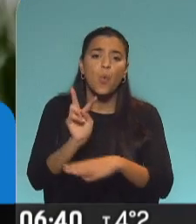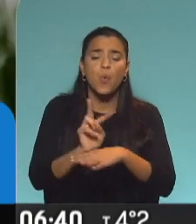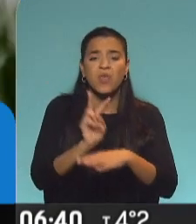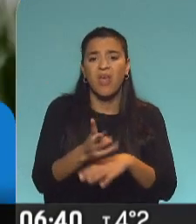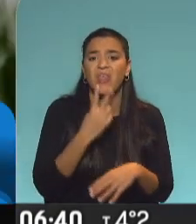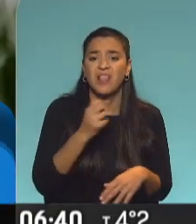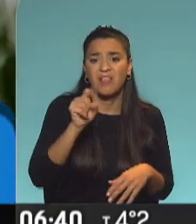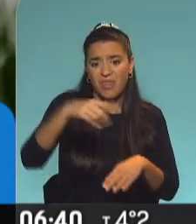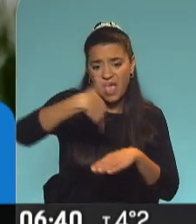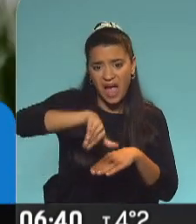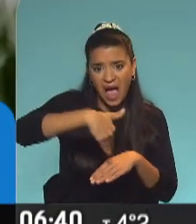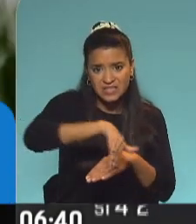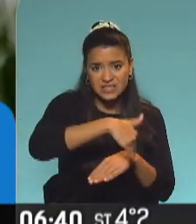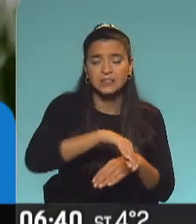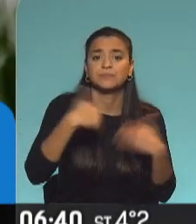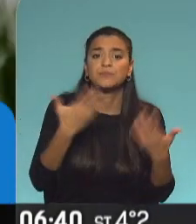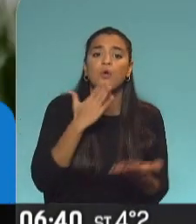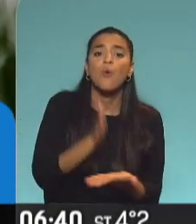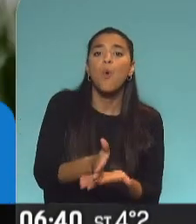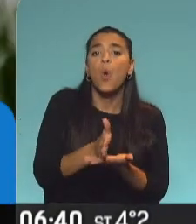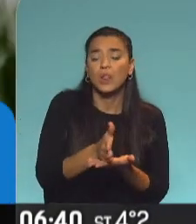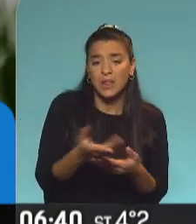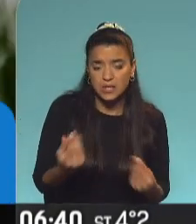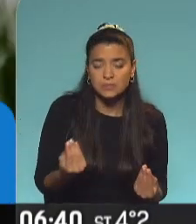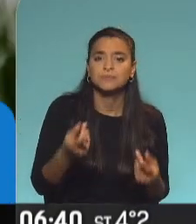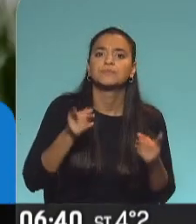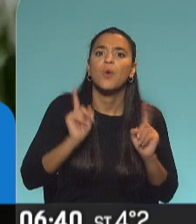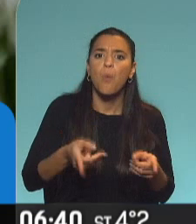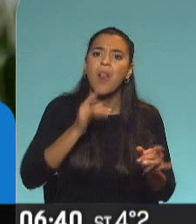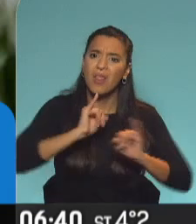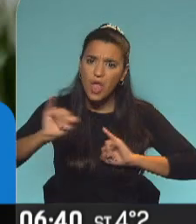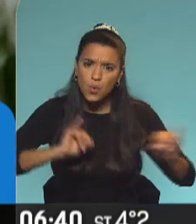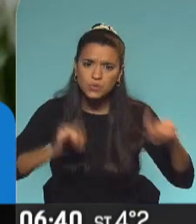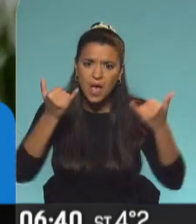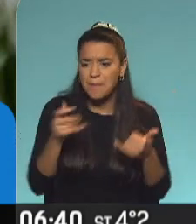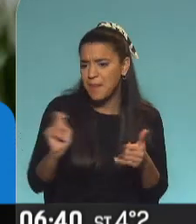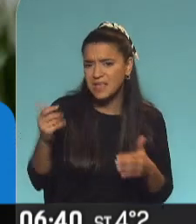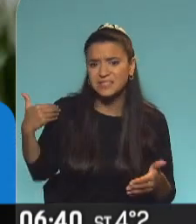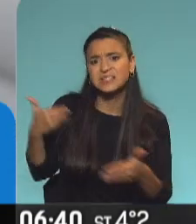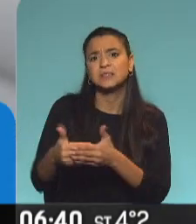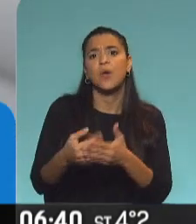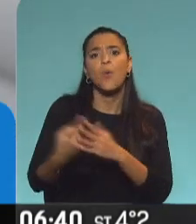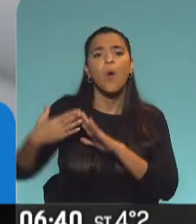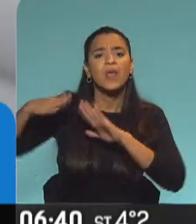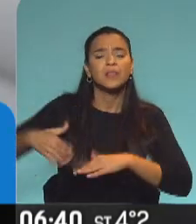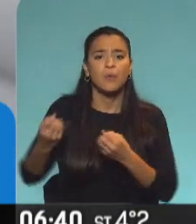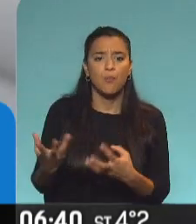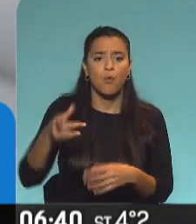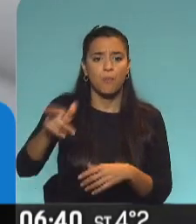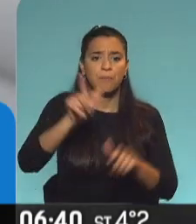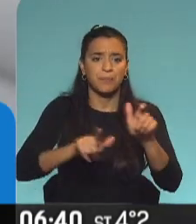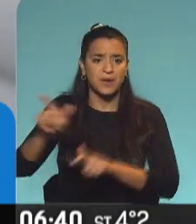la vía pública estas multas no contemplan las masivas denuncias que se registraron estos meses de cuarentena por parte de los usuarios